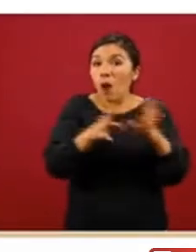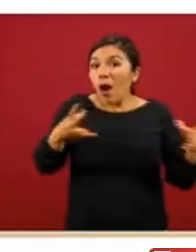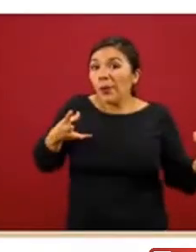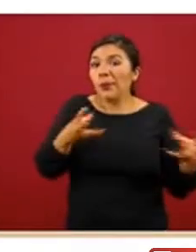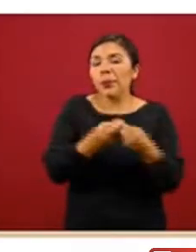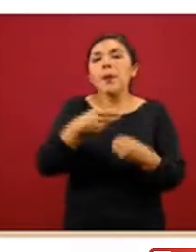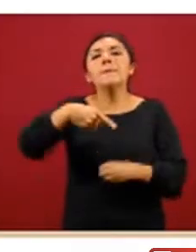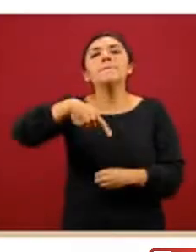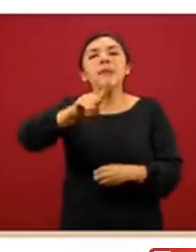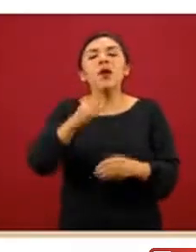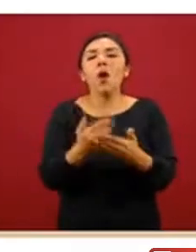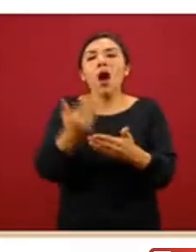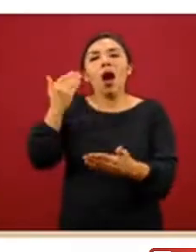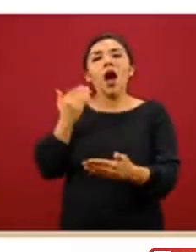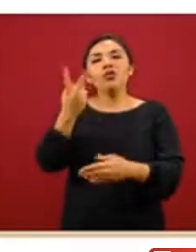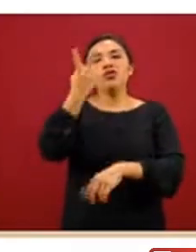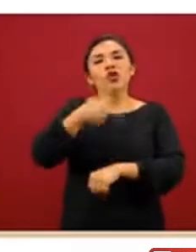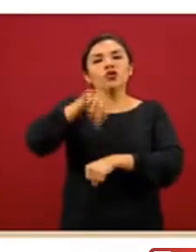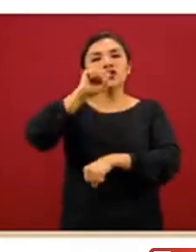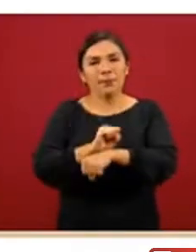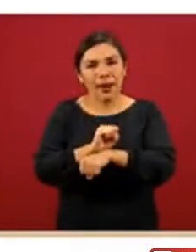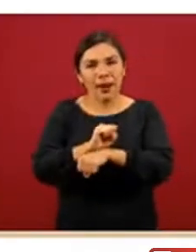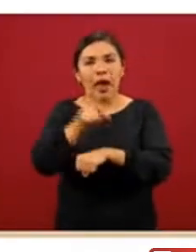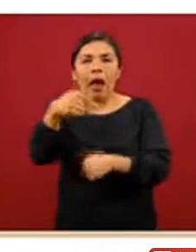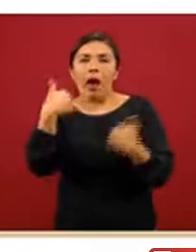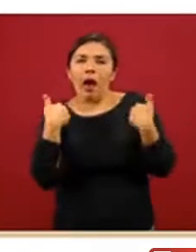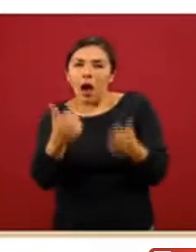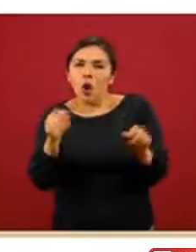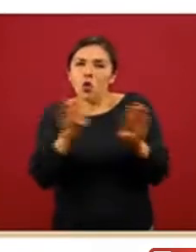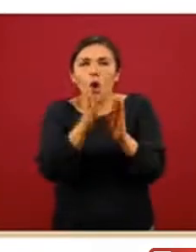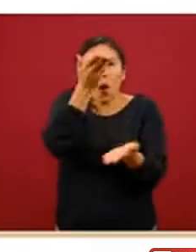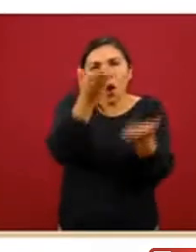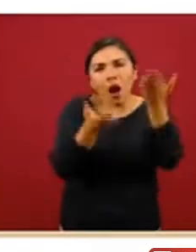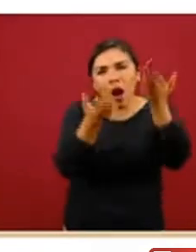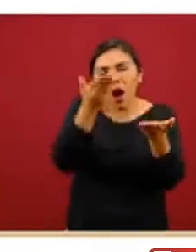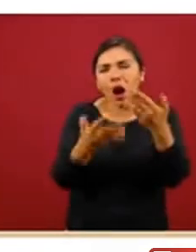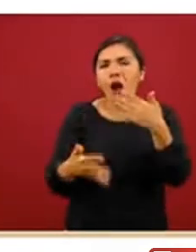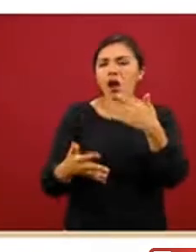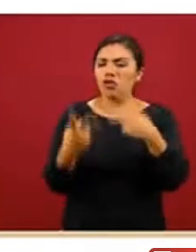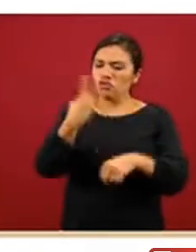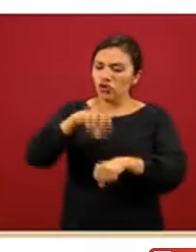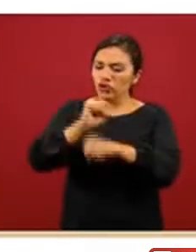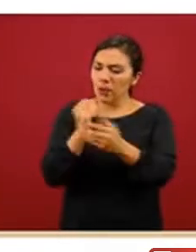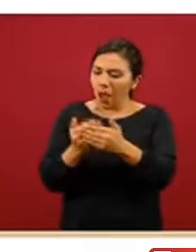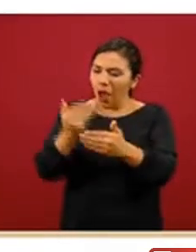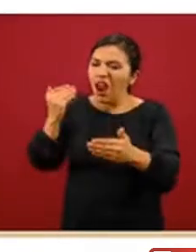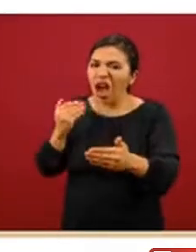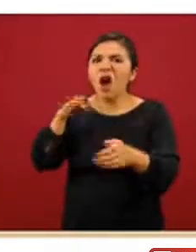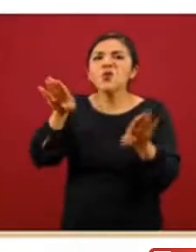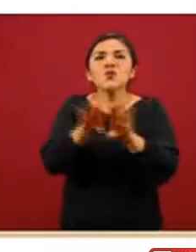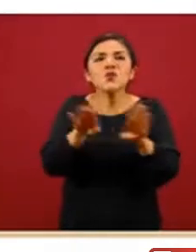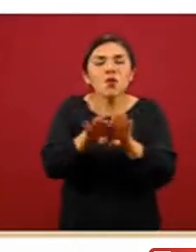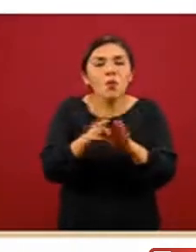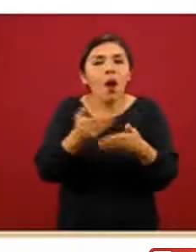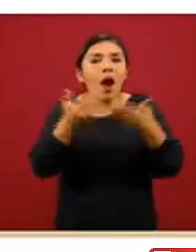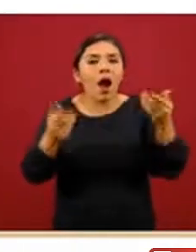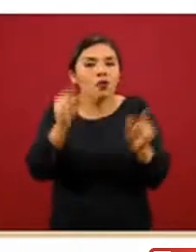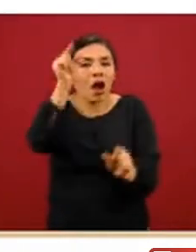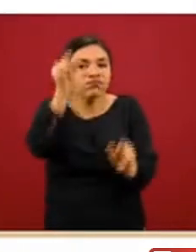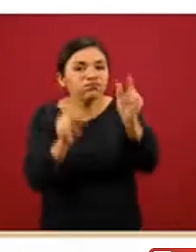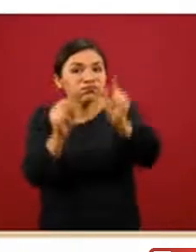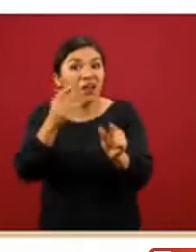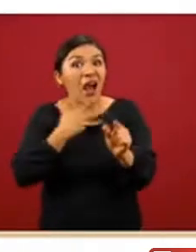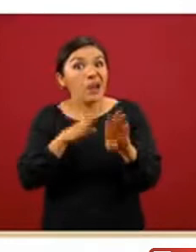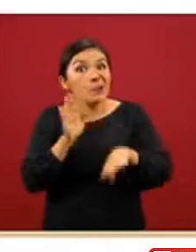se encontraba hace 2 semanas, para poder hacer la comparación en función de si esta ha disminuido, si esta se